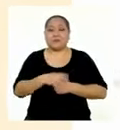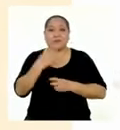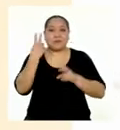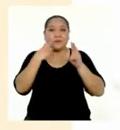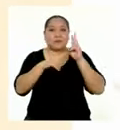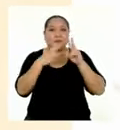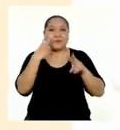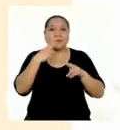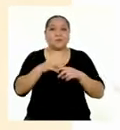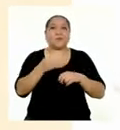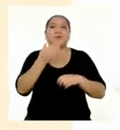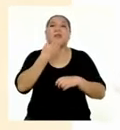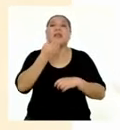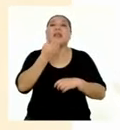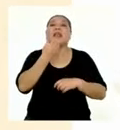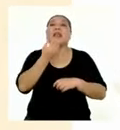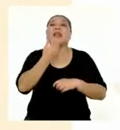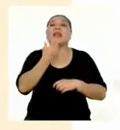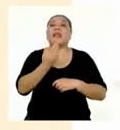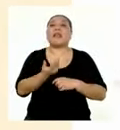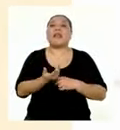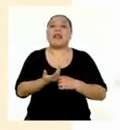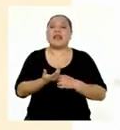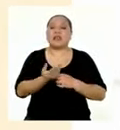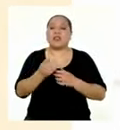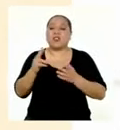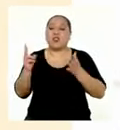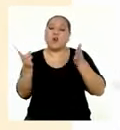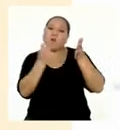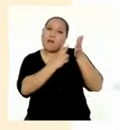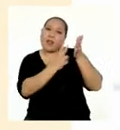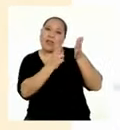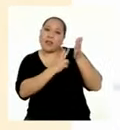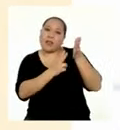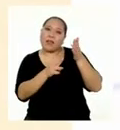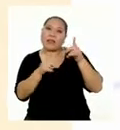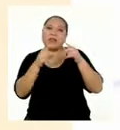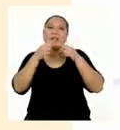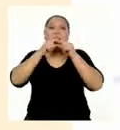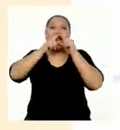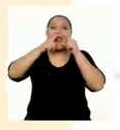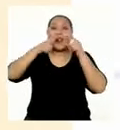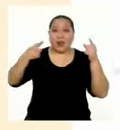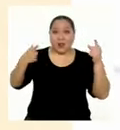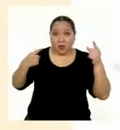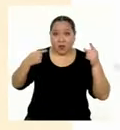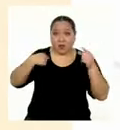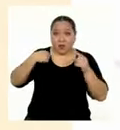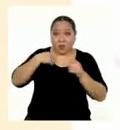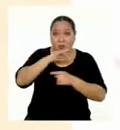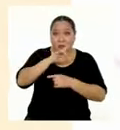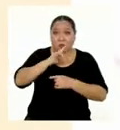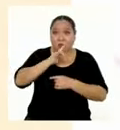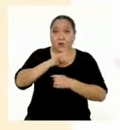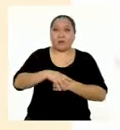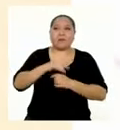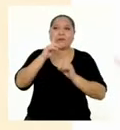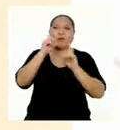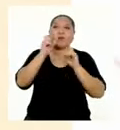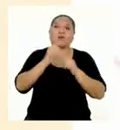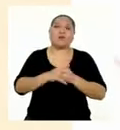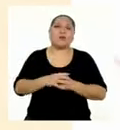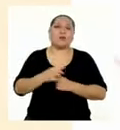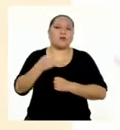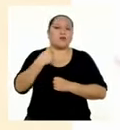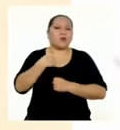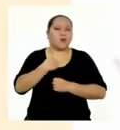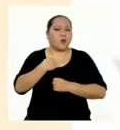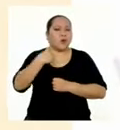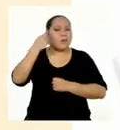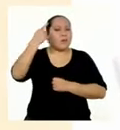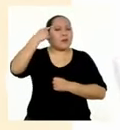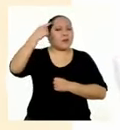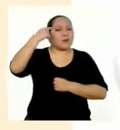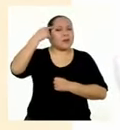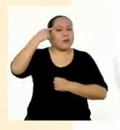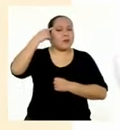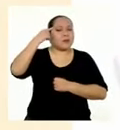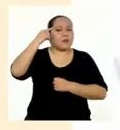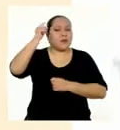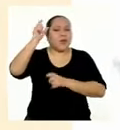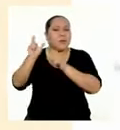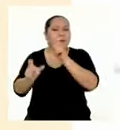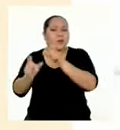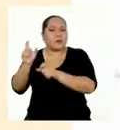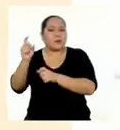poder revisar el destinatario y el registro, la pregunta que usaremos será: ¿he tomado en cuenta